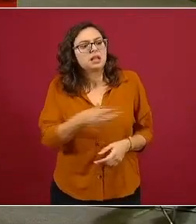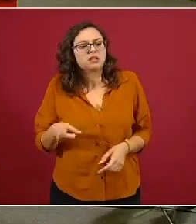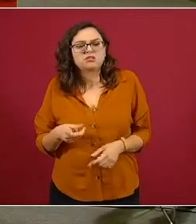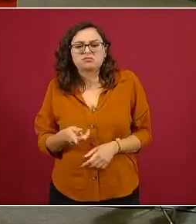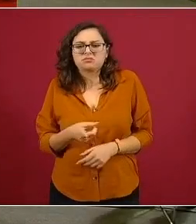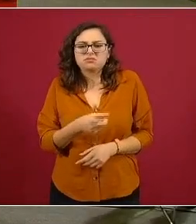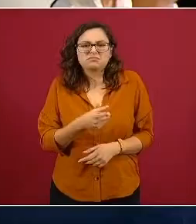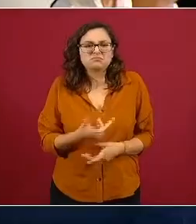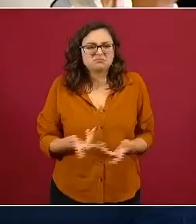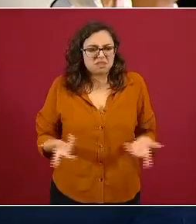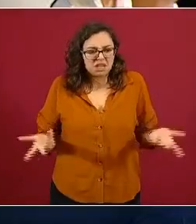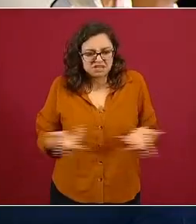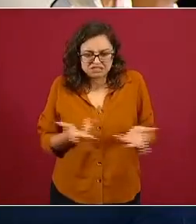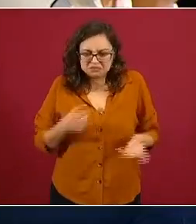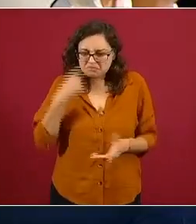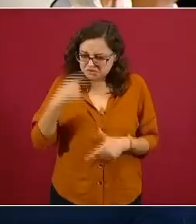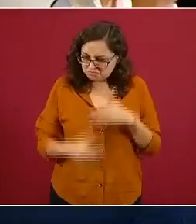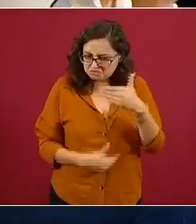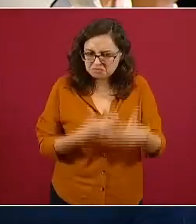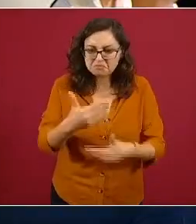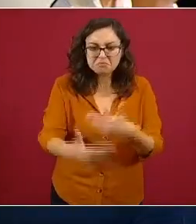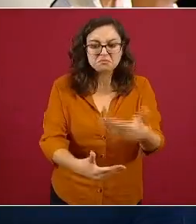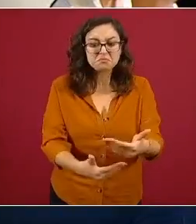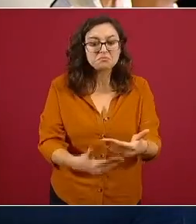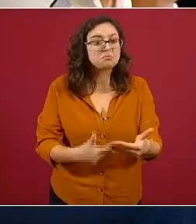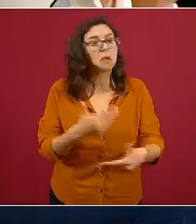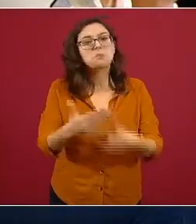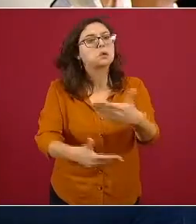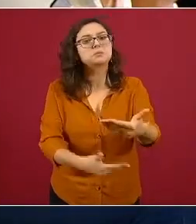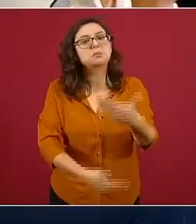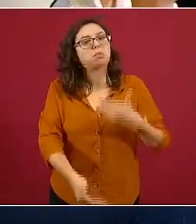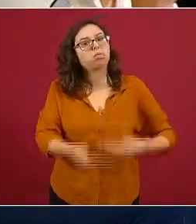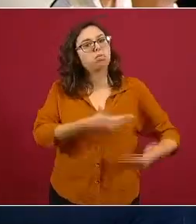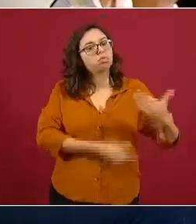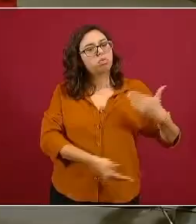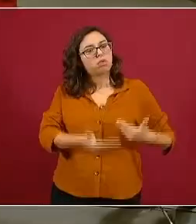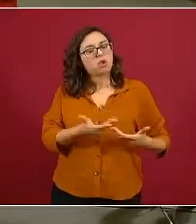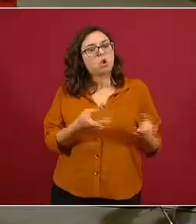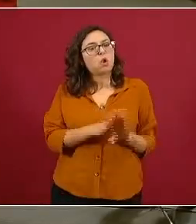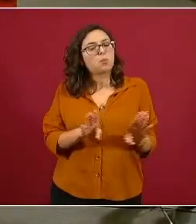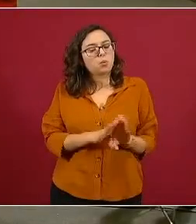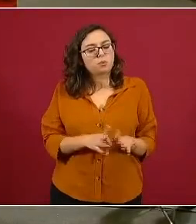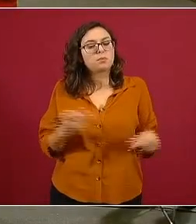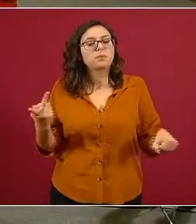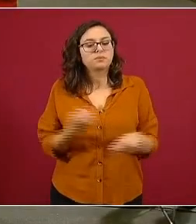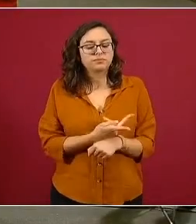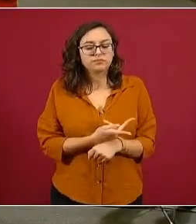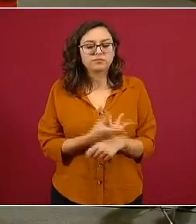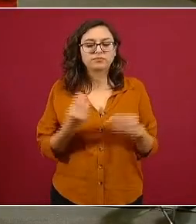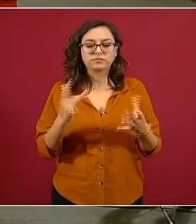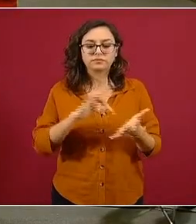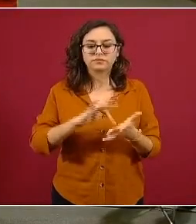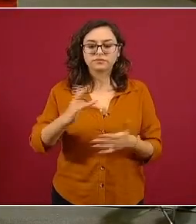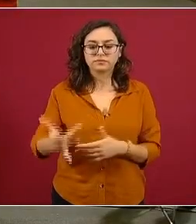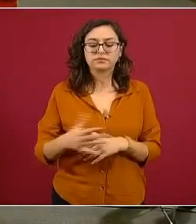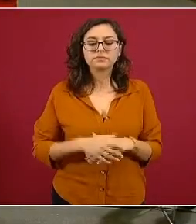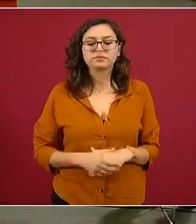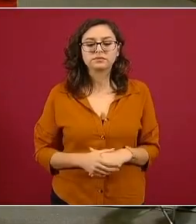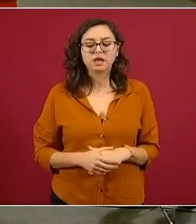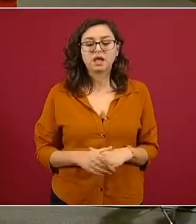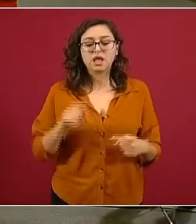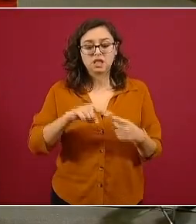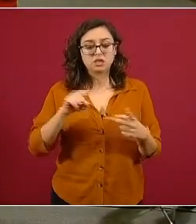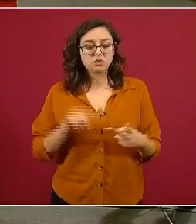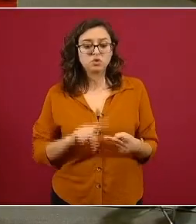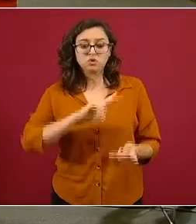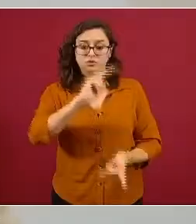para que puedan avanzar? Porque en vez de avanzar están retrocediendo. Gracias. Muchas gracias, Saturnino Reyes, por estas 2 preguntas.